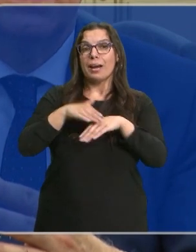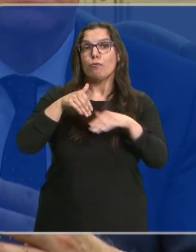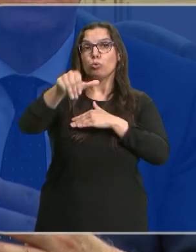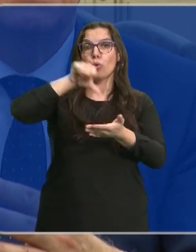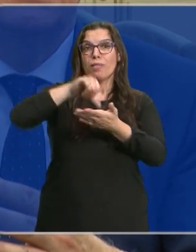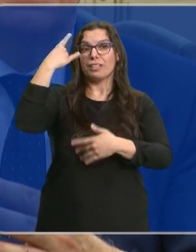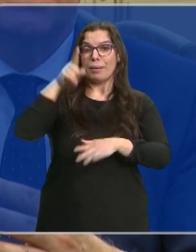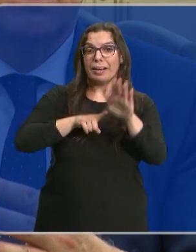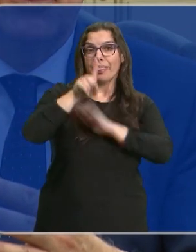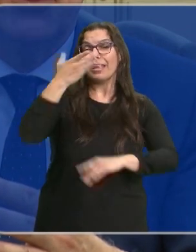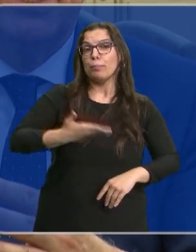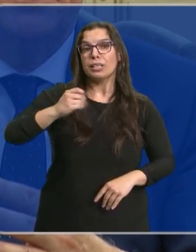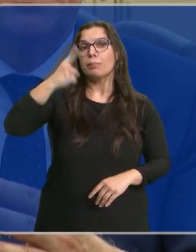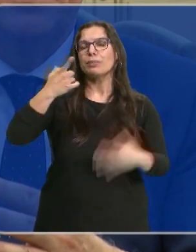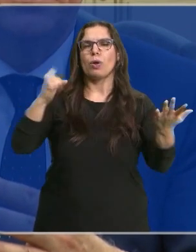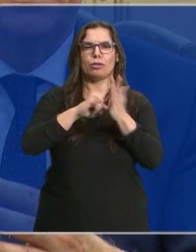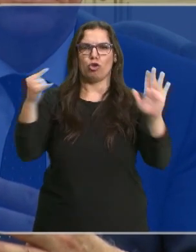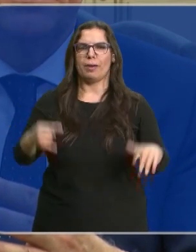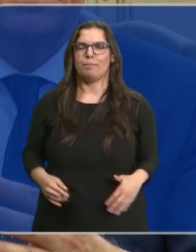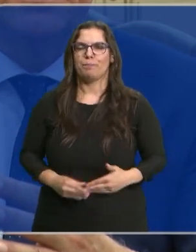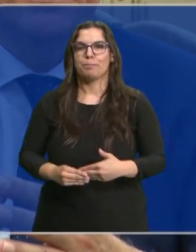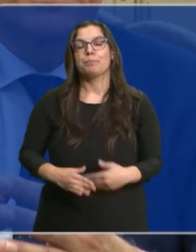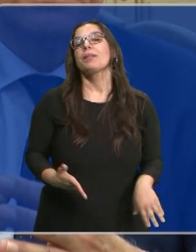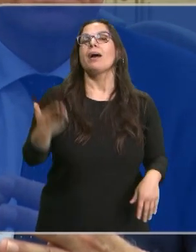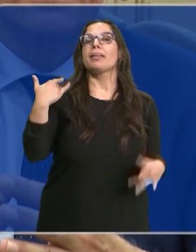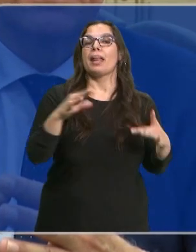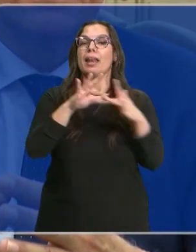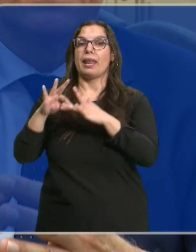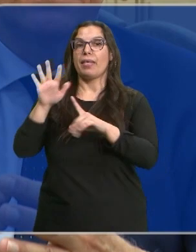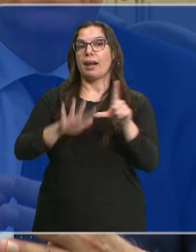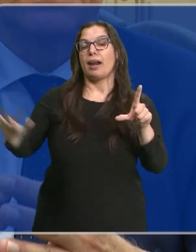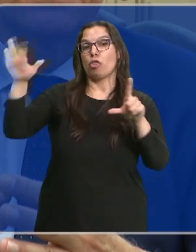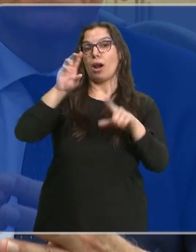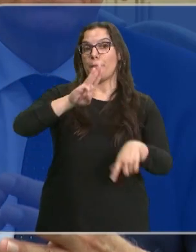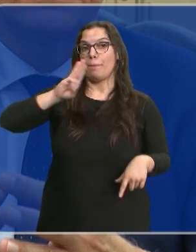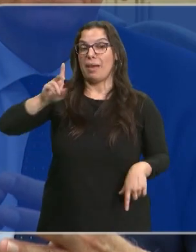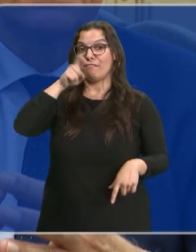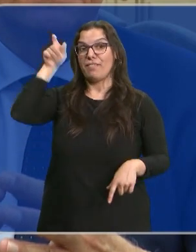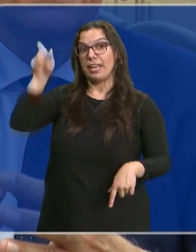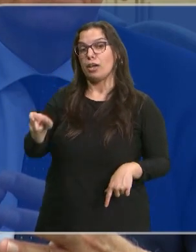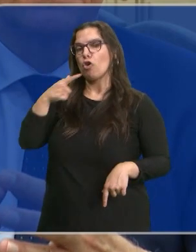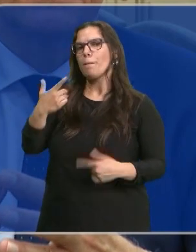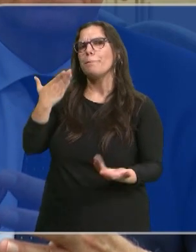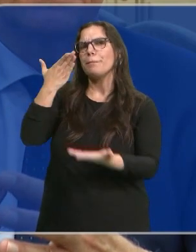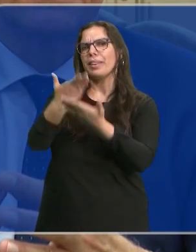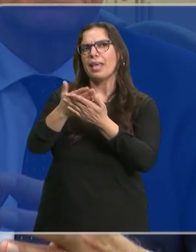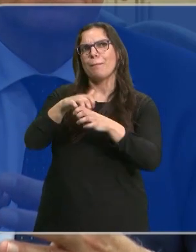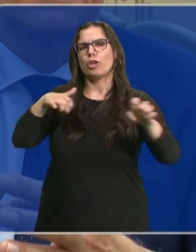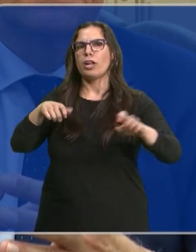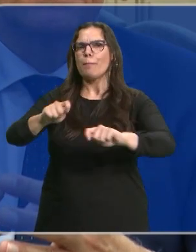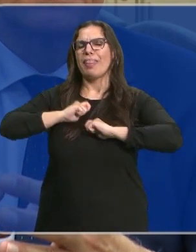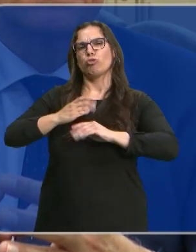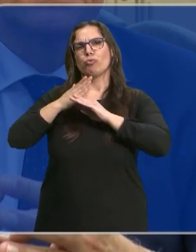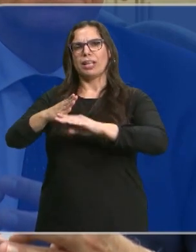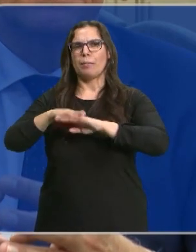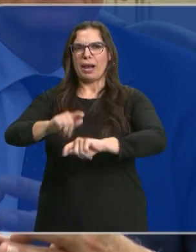de Salamanca está en la tecnología. Ayer el líder nacional de su partido, Alberto Núñez Feijó, se centró en pedir una mayoría suficiente